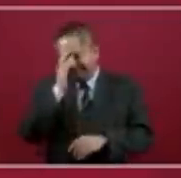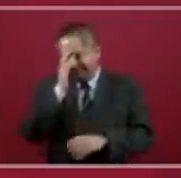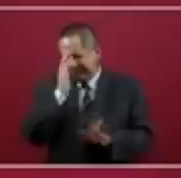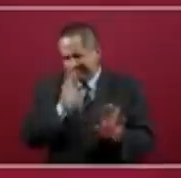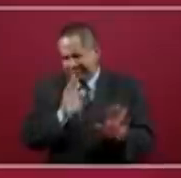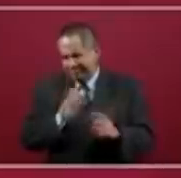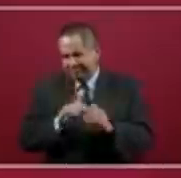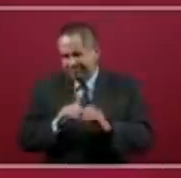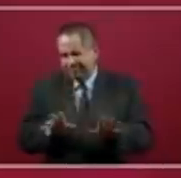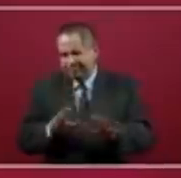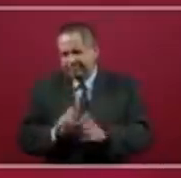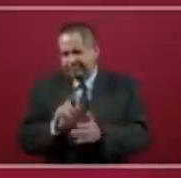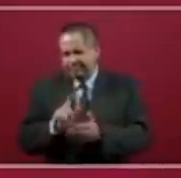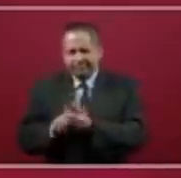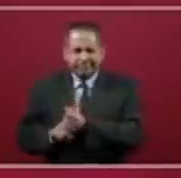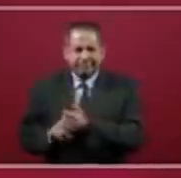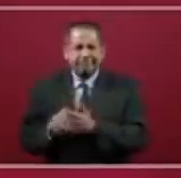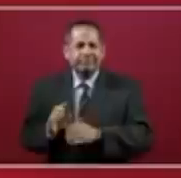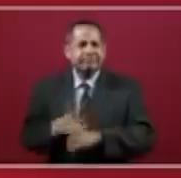porque